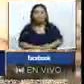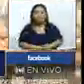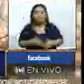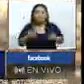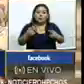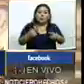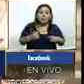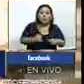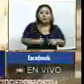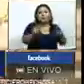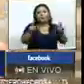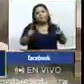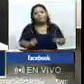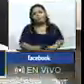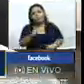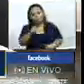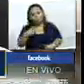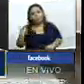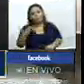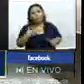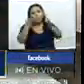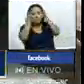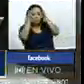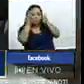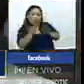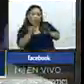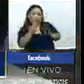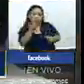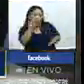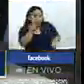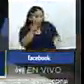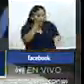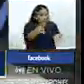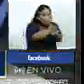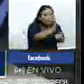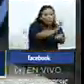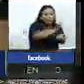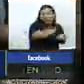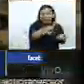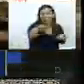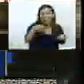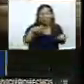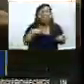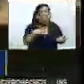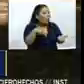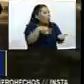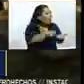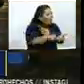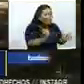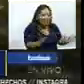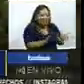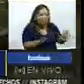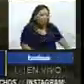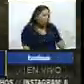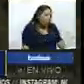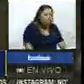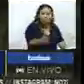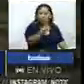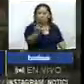Ante lo ocurrido, decidimos buscar a la familia doliente, pero no llegamos con las manos vacías.